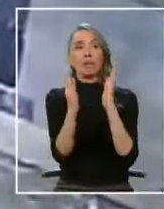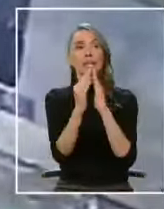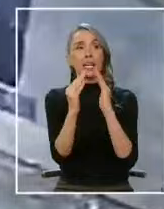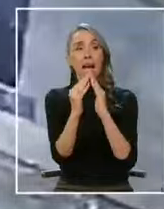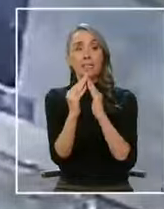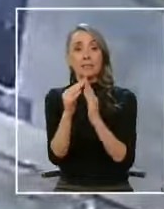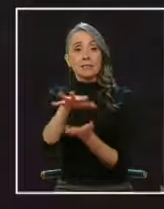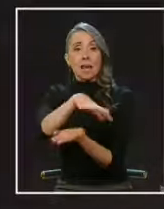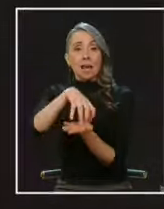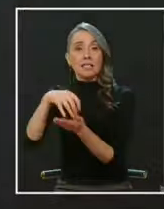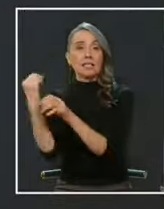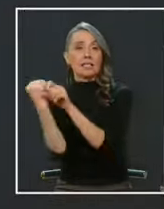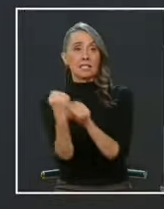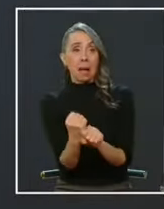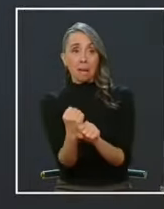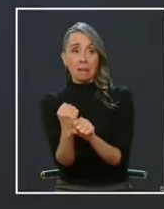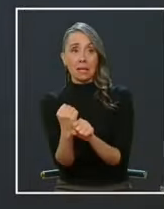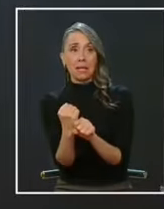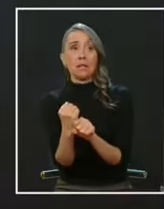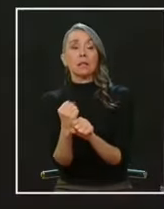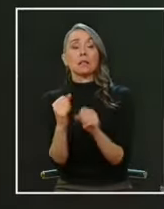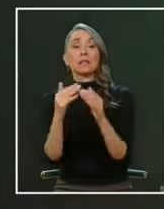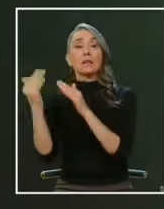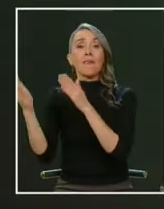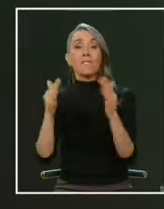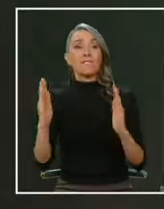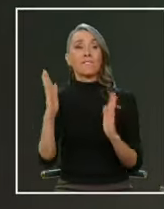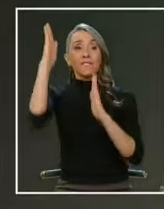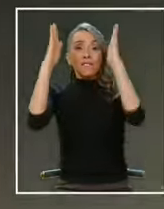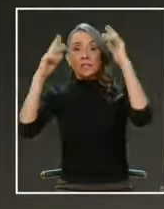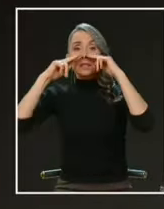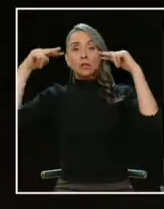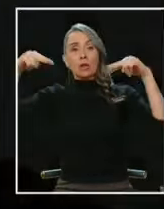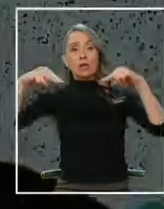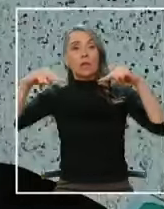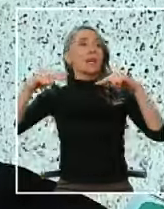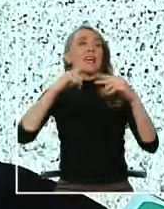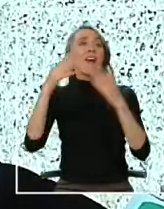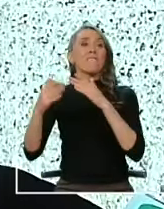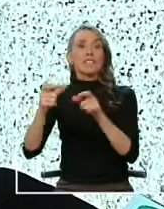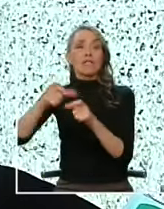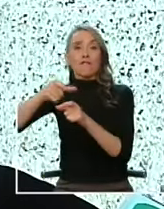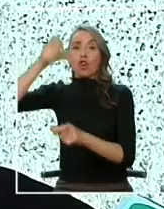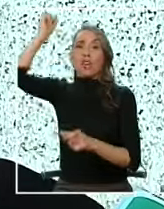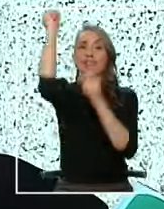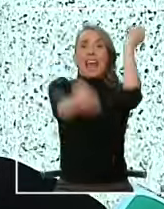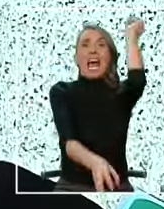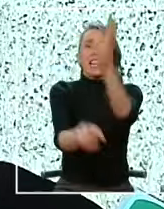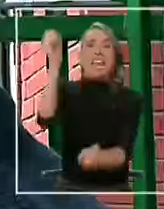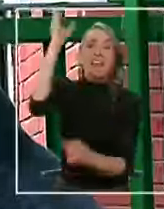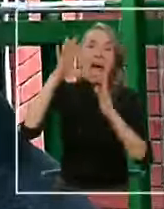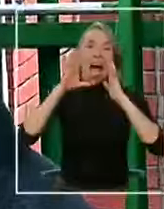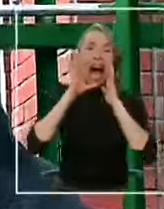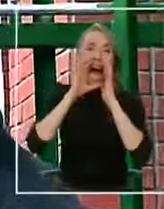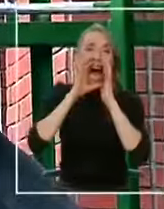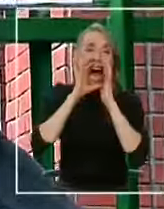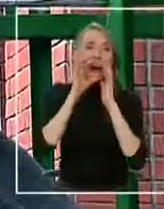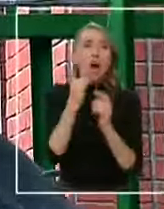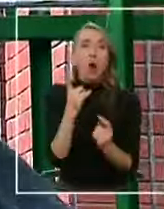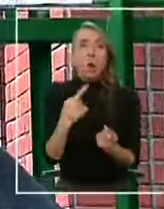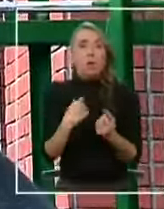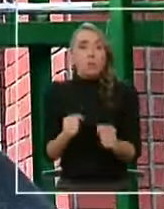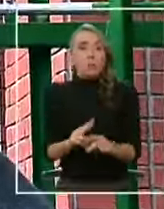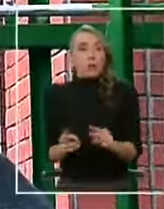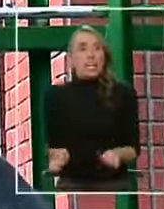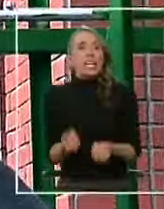domicilio en San Miguel. Todo a vista y paciencia de los vecinos. Los vecinos empezaron a tirar botellazos y todo, empezaron a gritar. Lo único que podemos